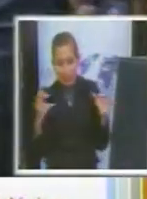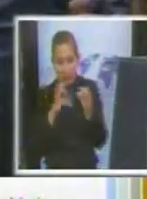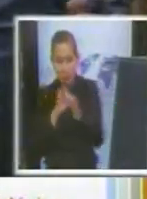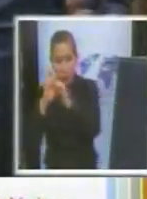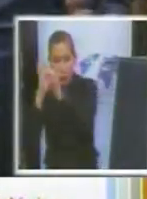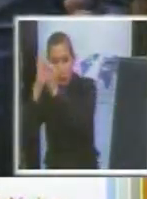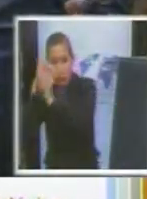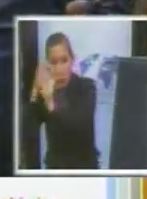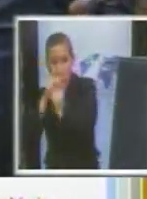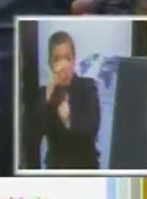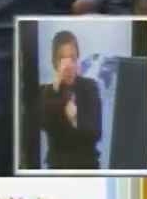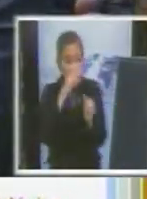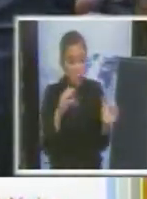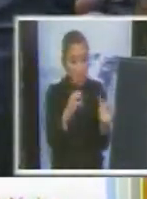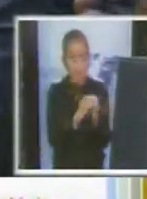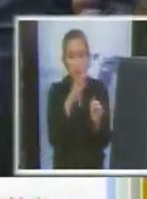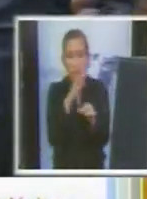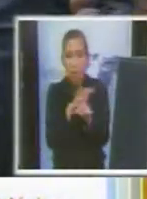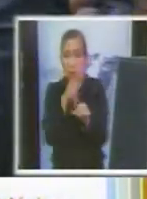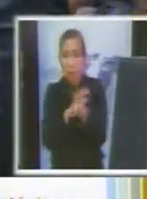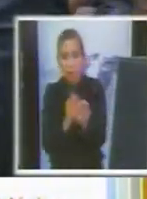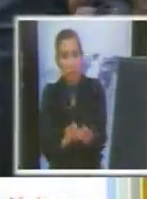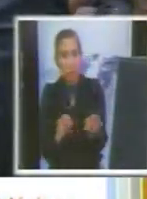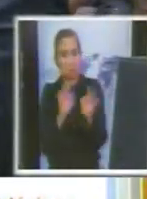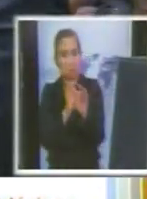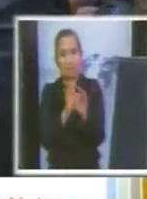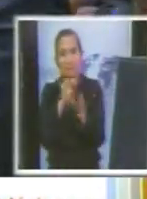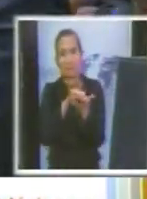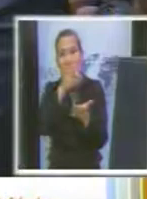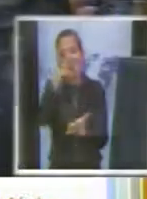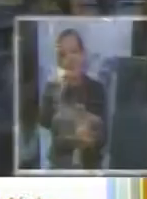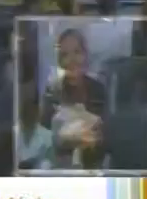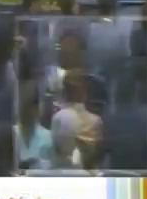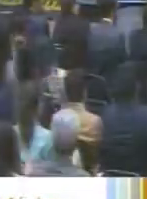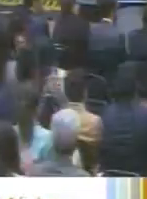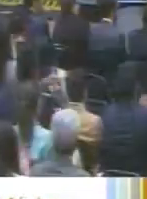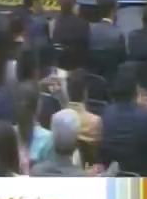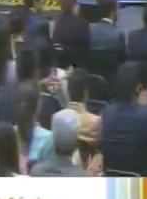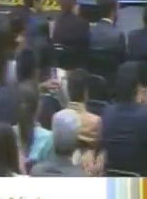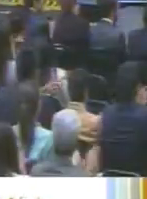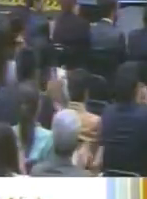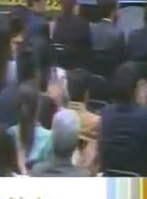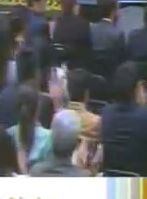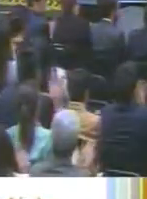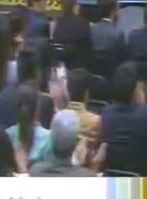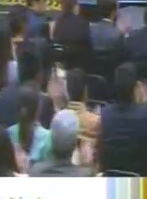Unión Europea y México es cada vez más importante. Muchas gracias.